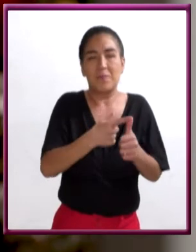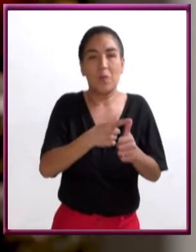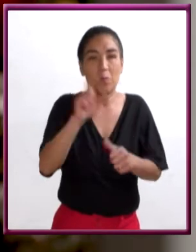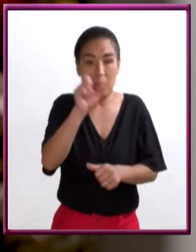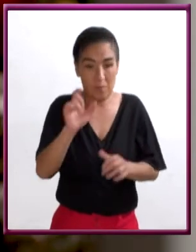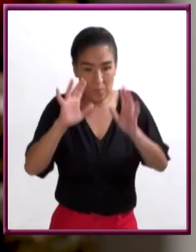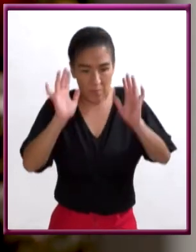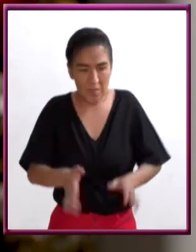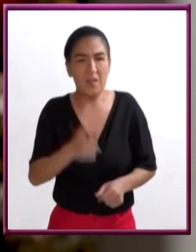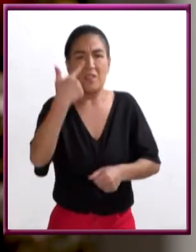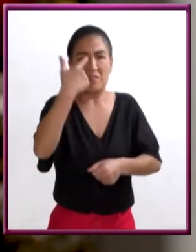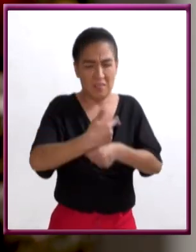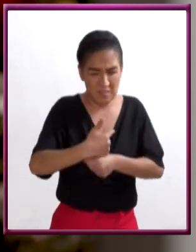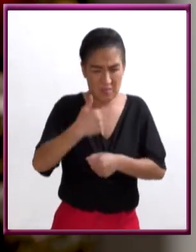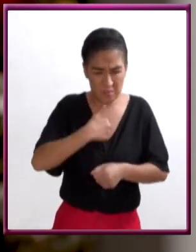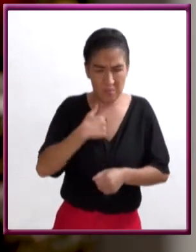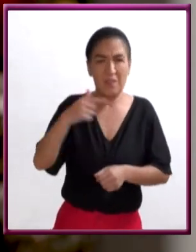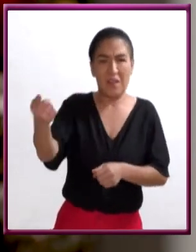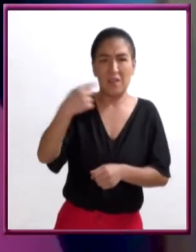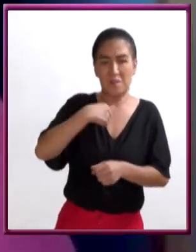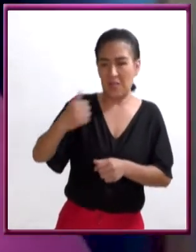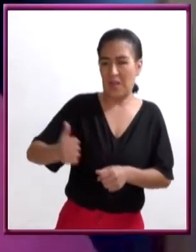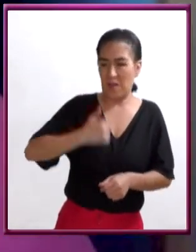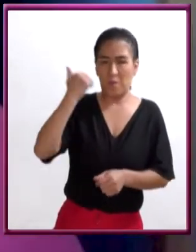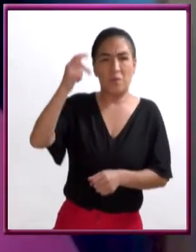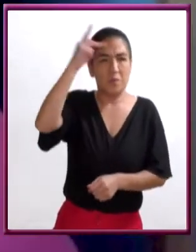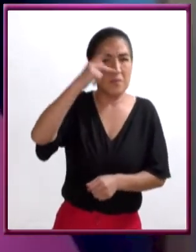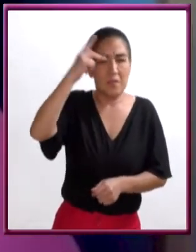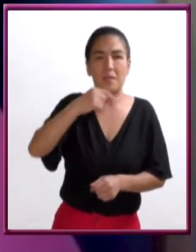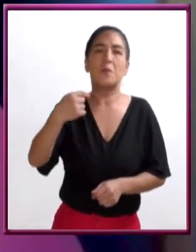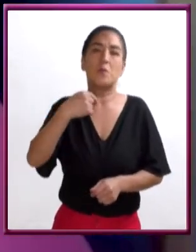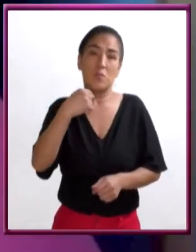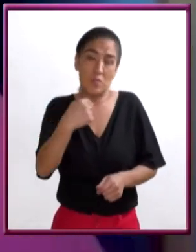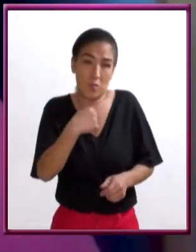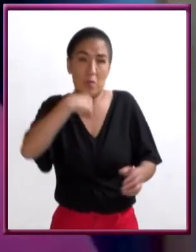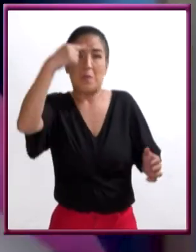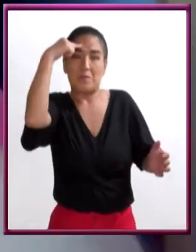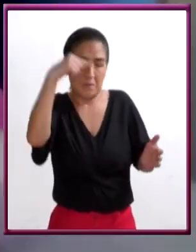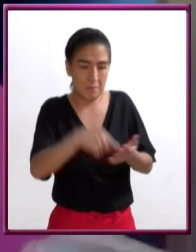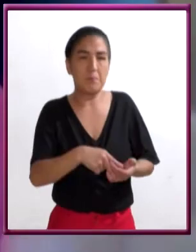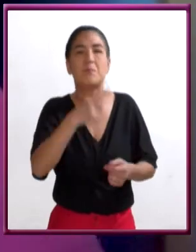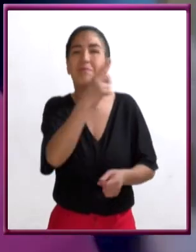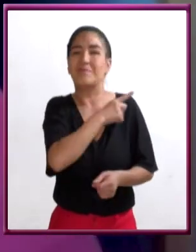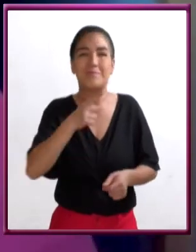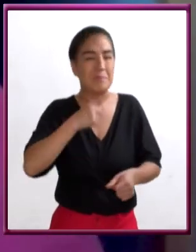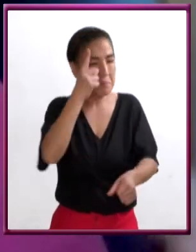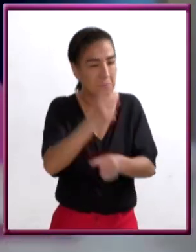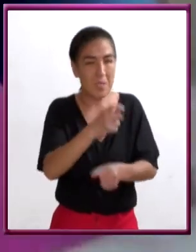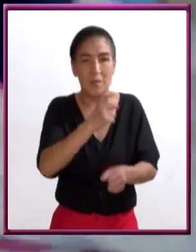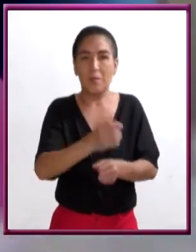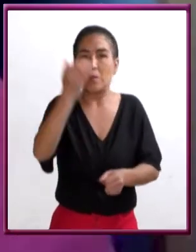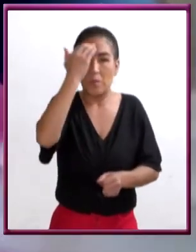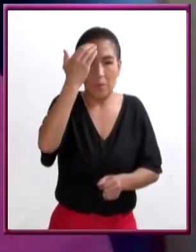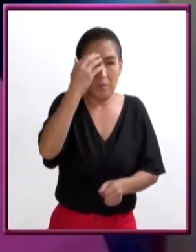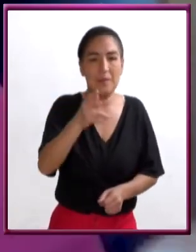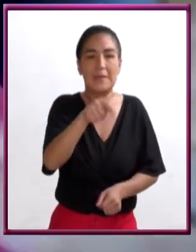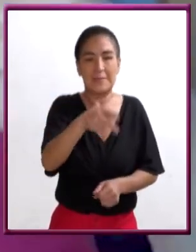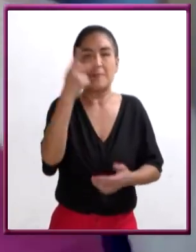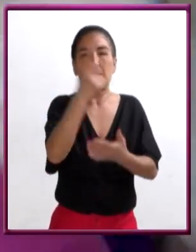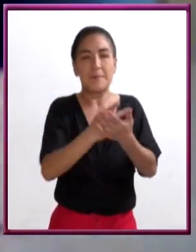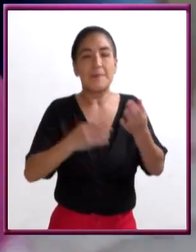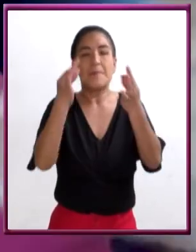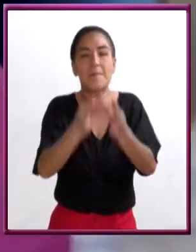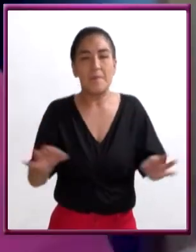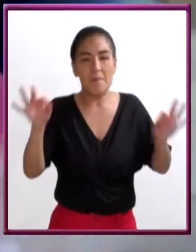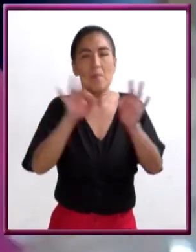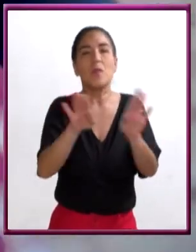una vez que hayamos detectado que lo estamos sufriendo? A mí me parece que es muy importante conocer que existe. O sea, este tipo de programas son